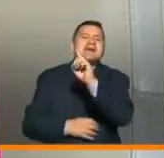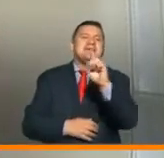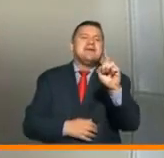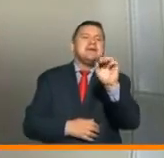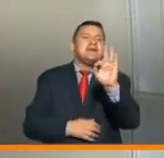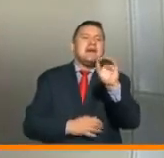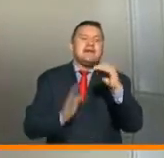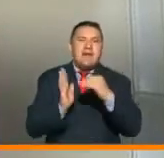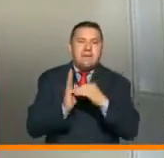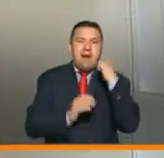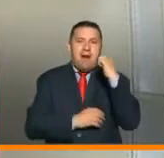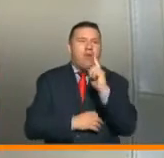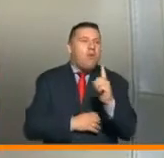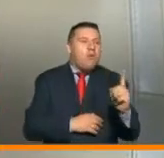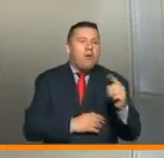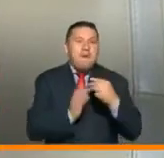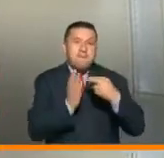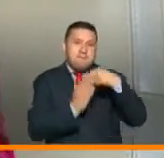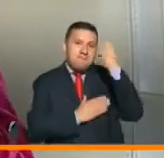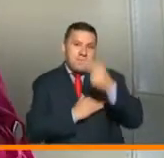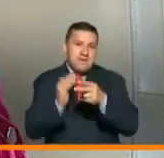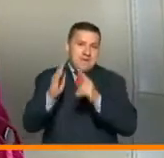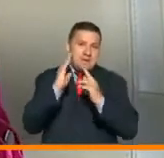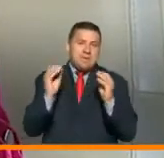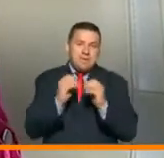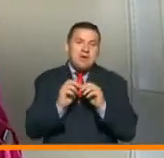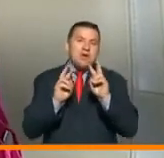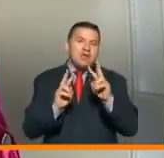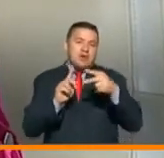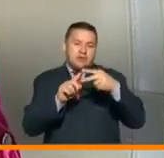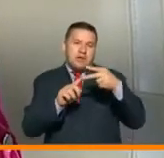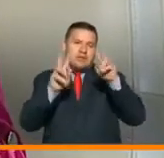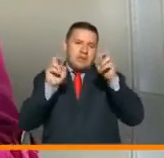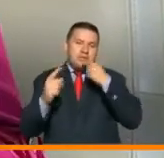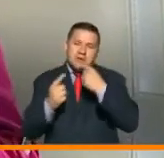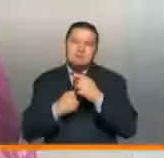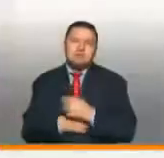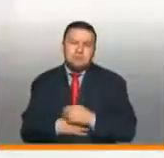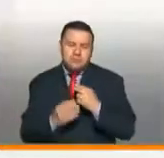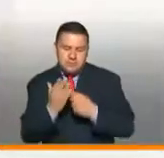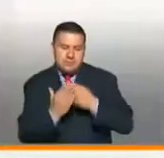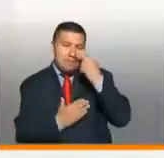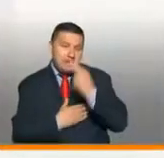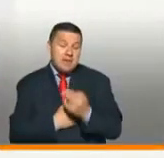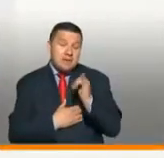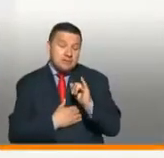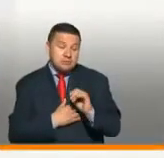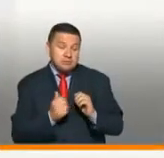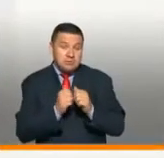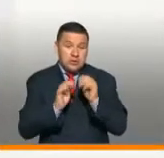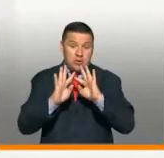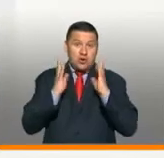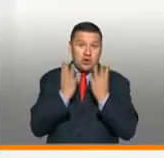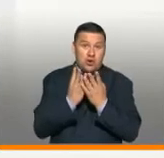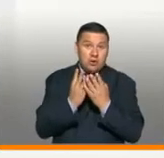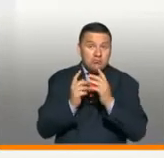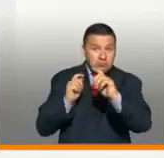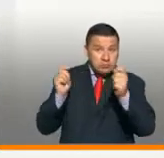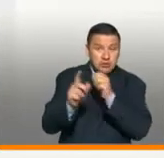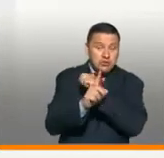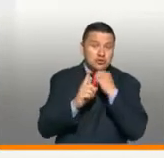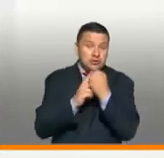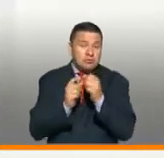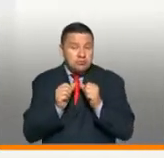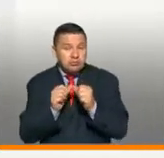130,000 beneficiarios del proyecto ICETEX. Y dos temas que usted ha mencionado: el proyecto que llegará al Congreso de esta transformación